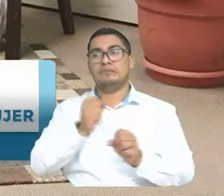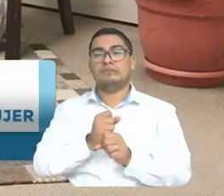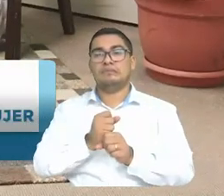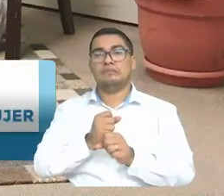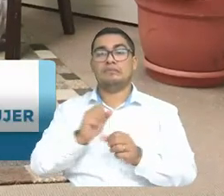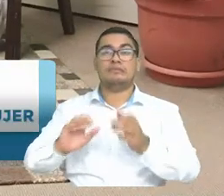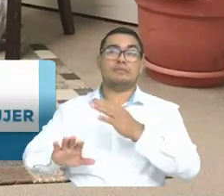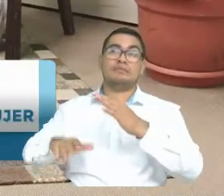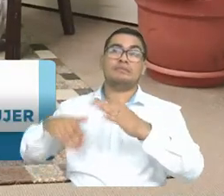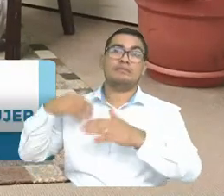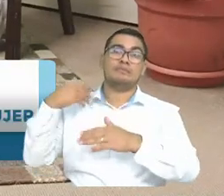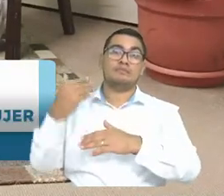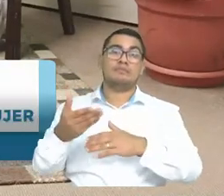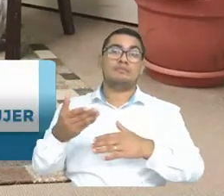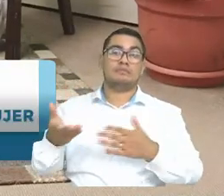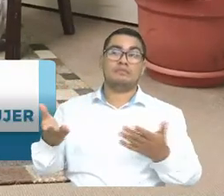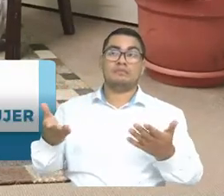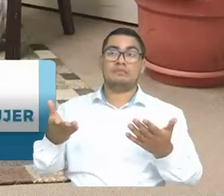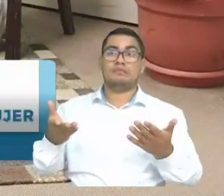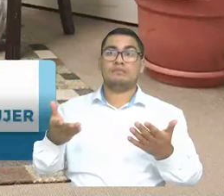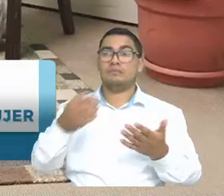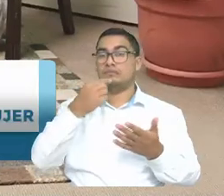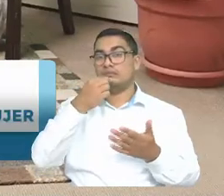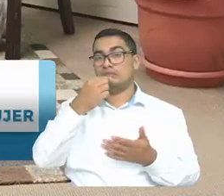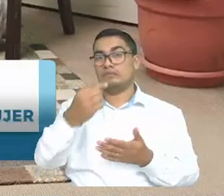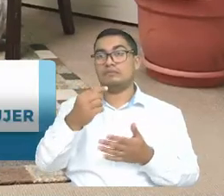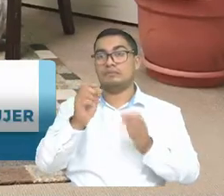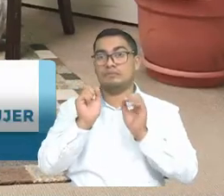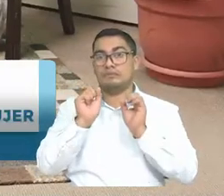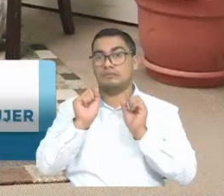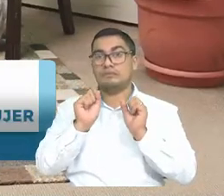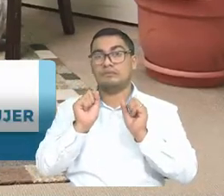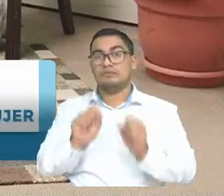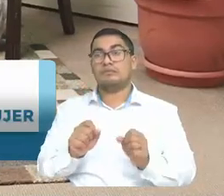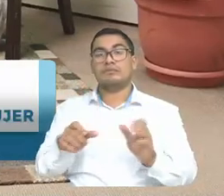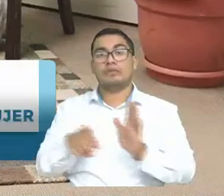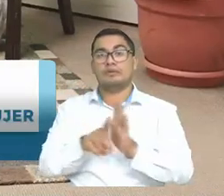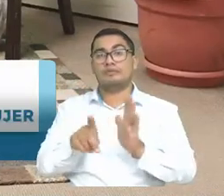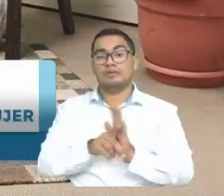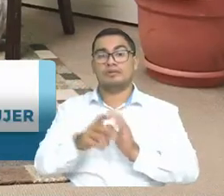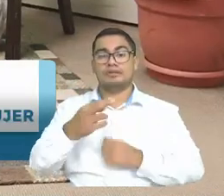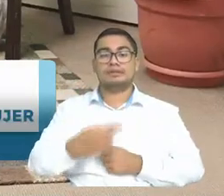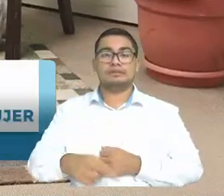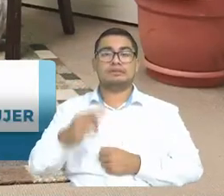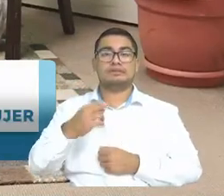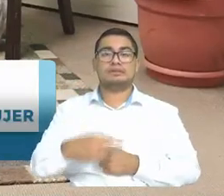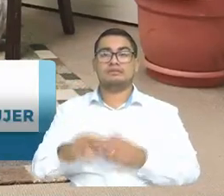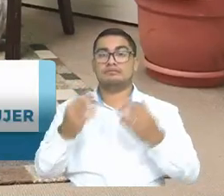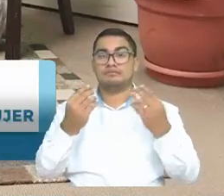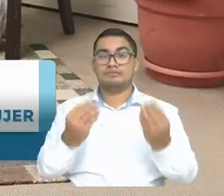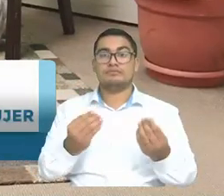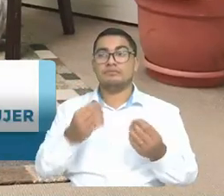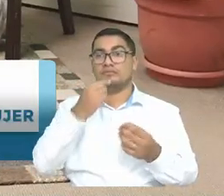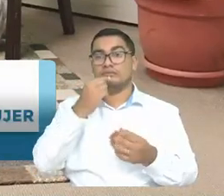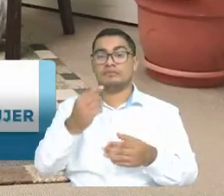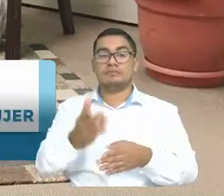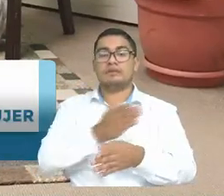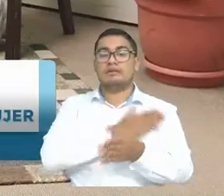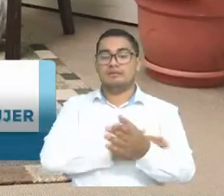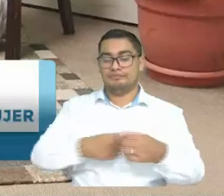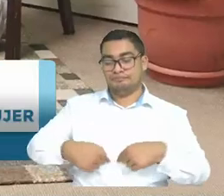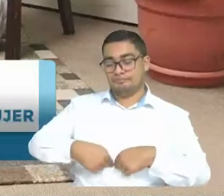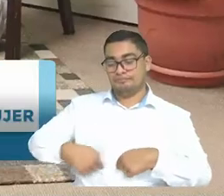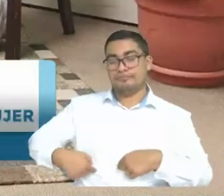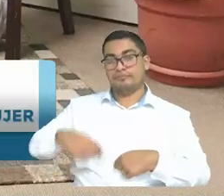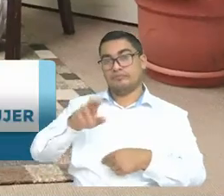después de haber tenido una cesárea anterior, entonces siempre corre el riesgo. ¿Por qué? Porque hay cicatrices anteriores